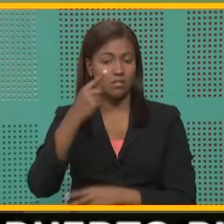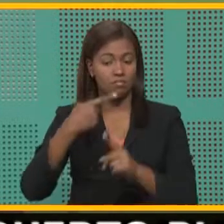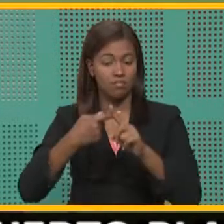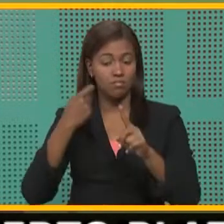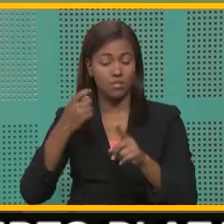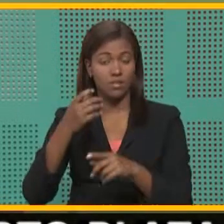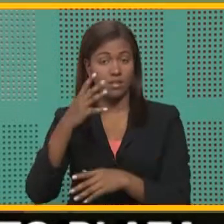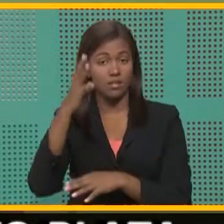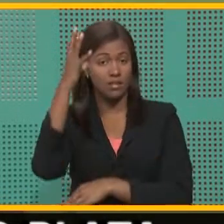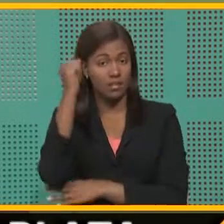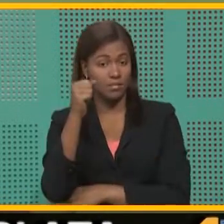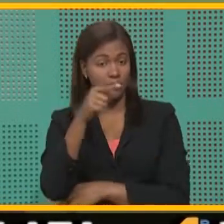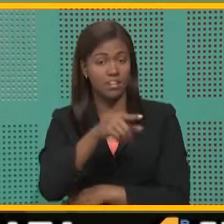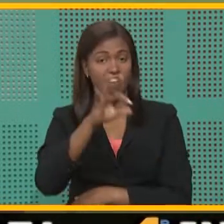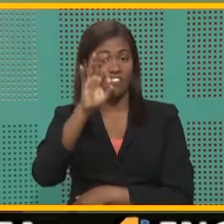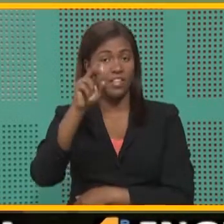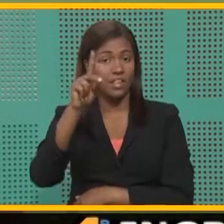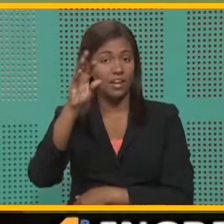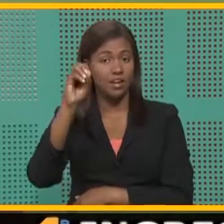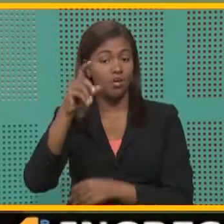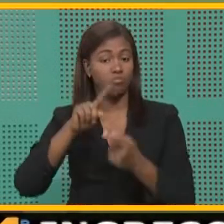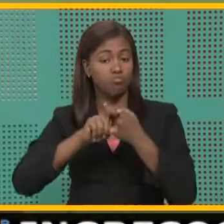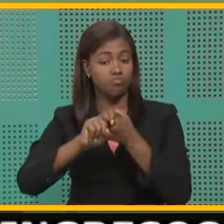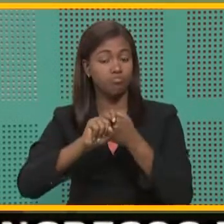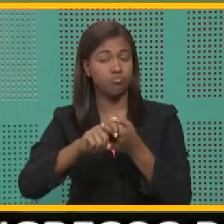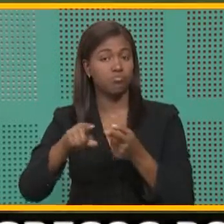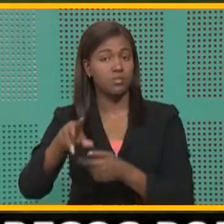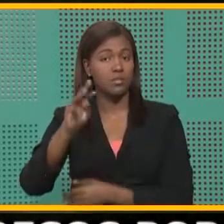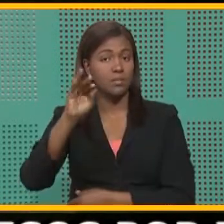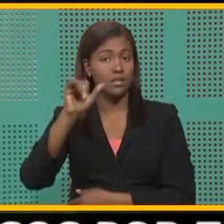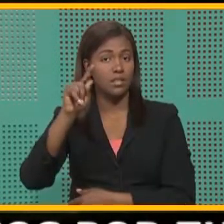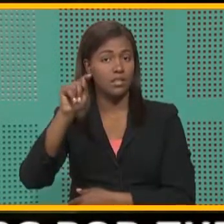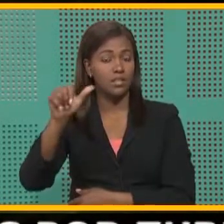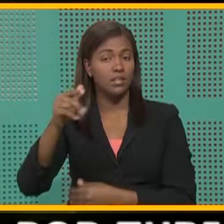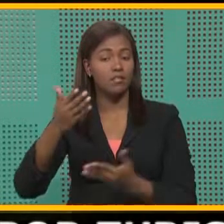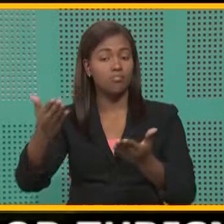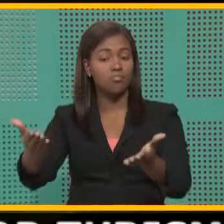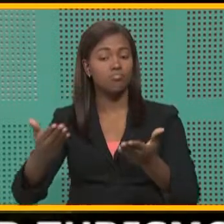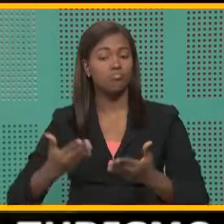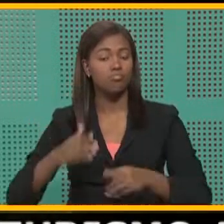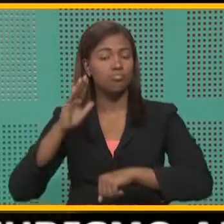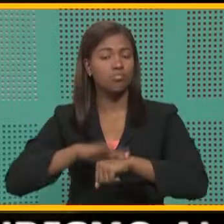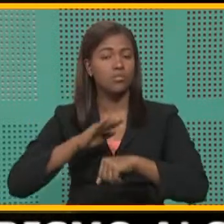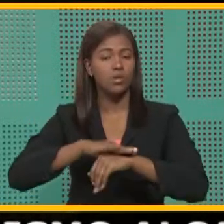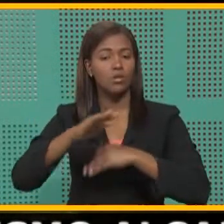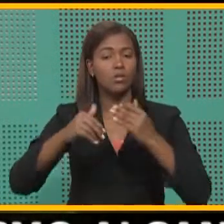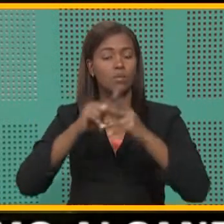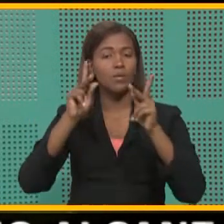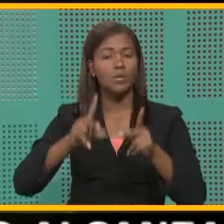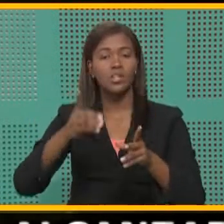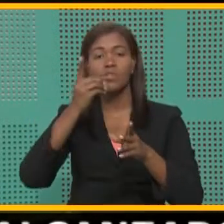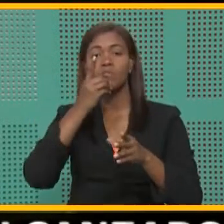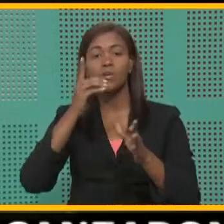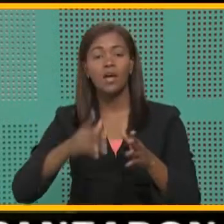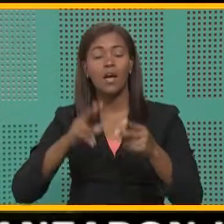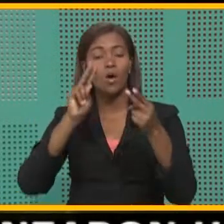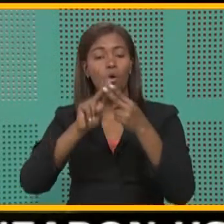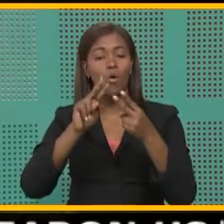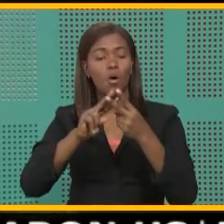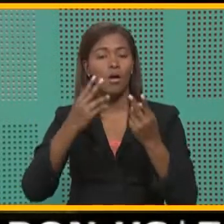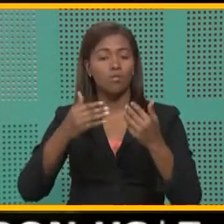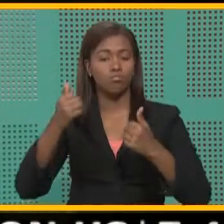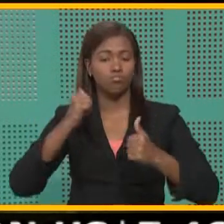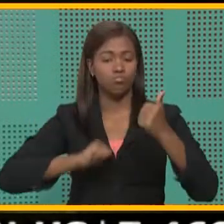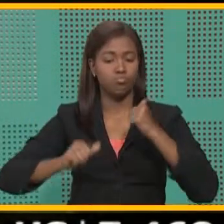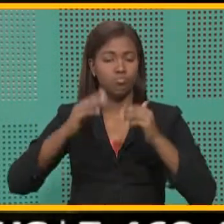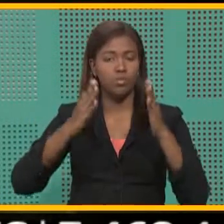septiembre, don Federico, gran amigo de Martí, convoca a todos los dominicanos y las dominicanas que conocieron la obra de